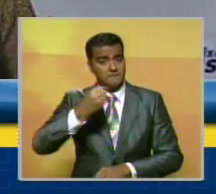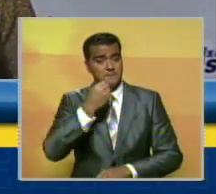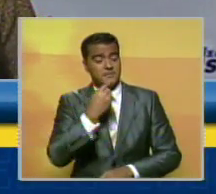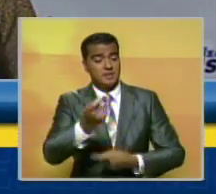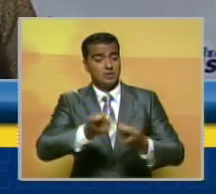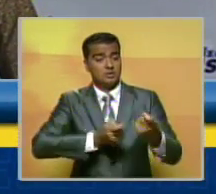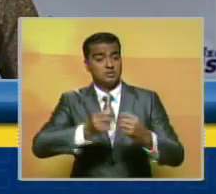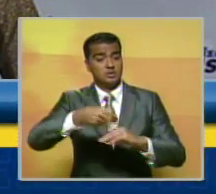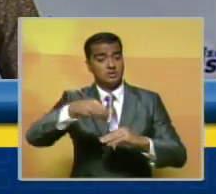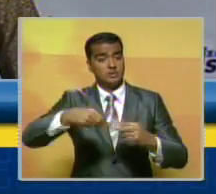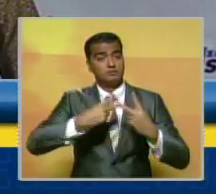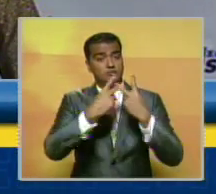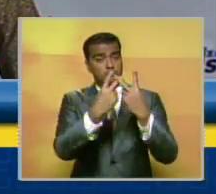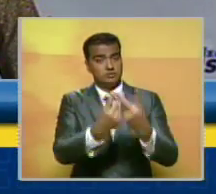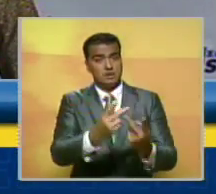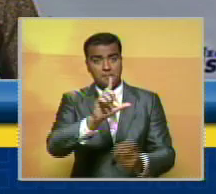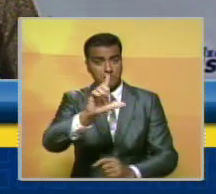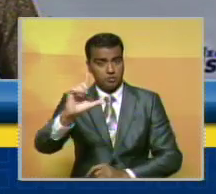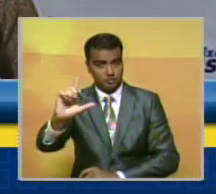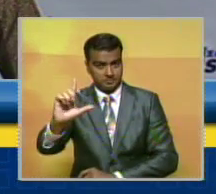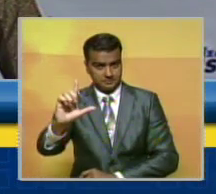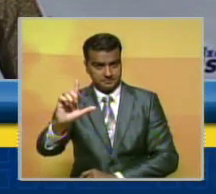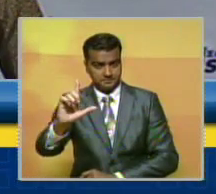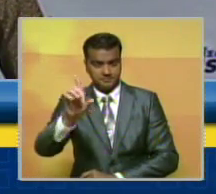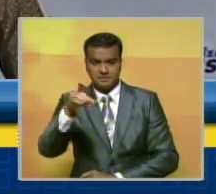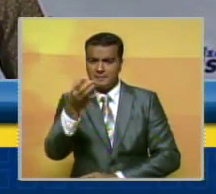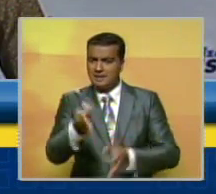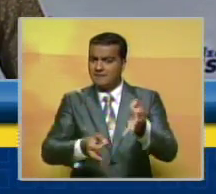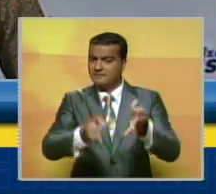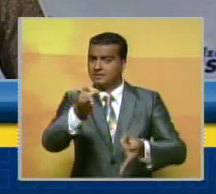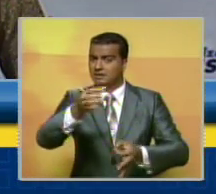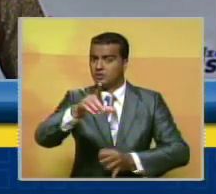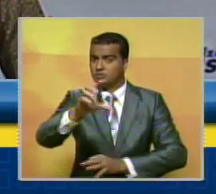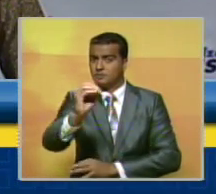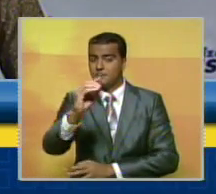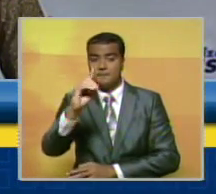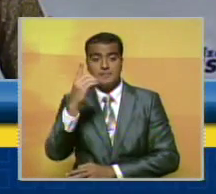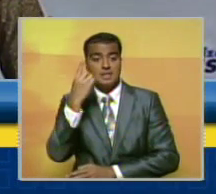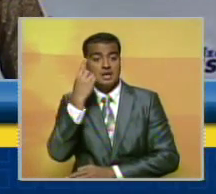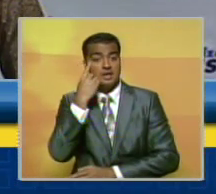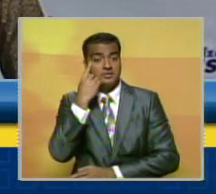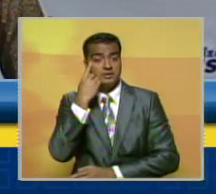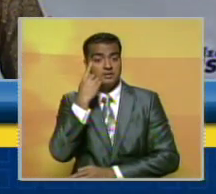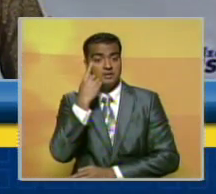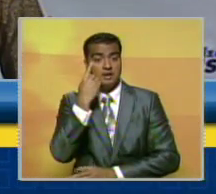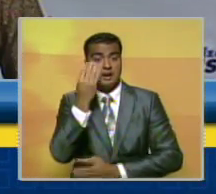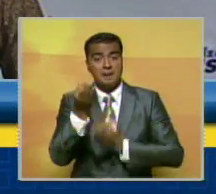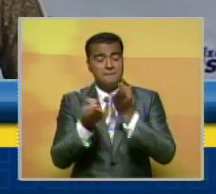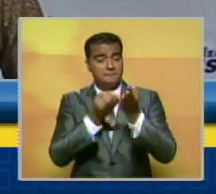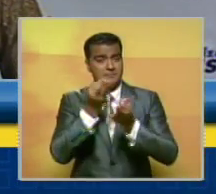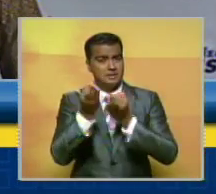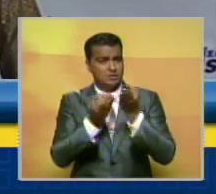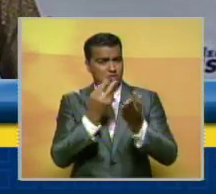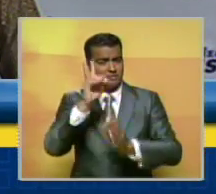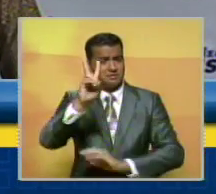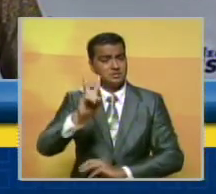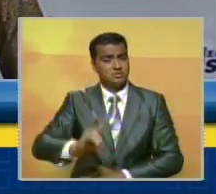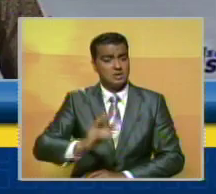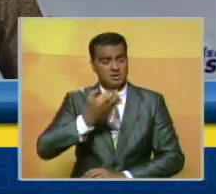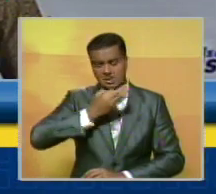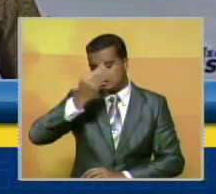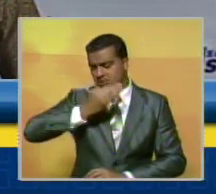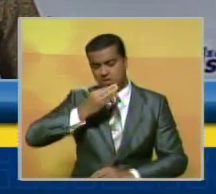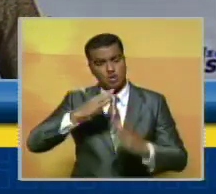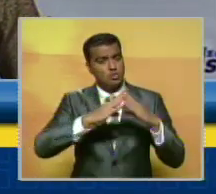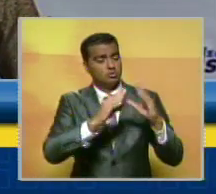del Coordinador Nacional de Voluntad Popular, Leopoldo López, la fiscal general de la República, Luisa Ortega Díaz, indicó que el Estado venezolano le ha